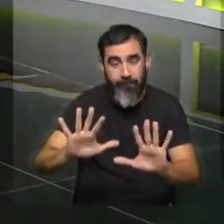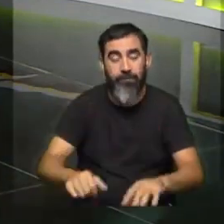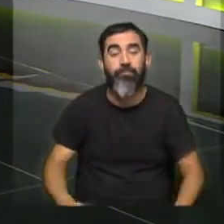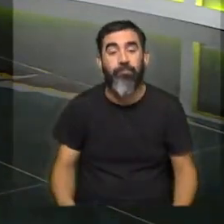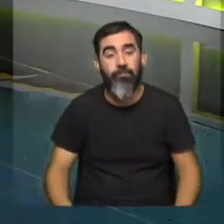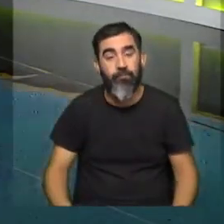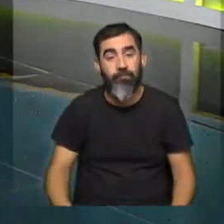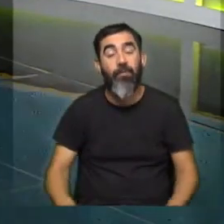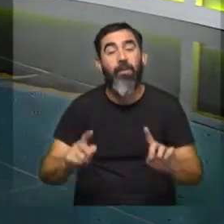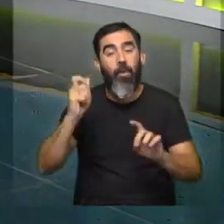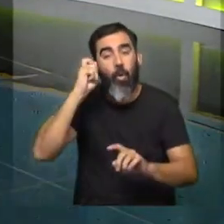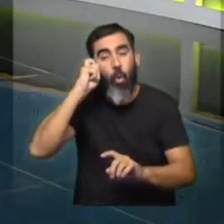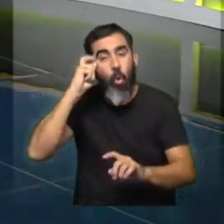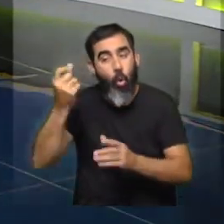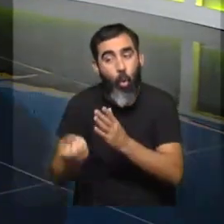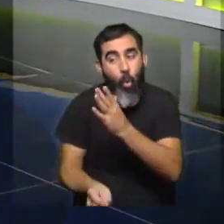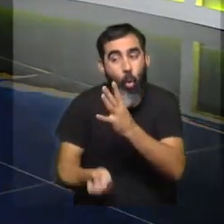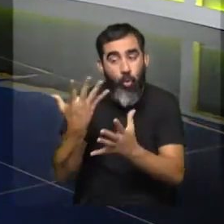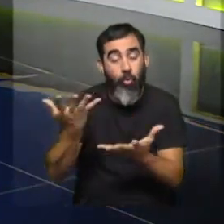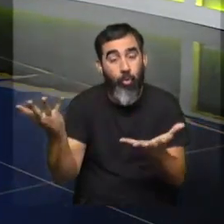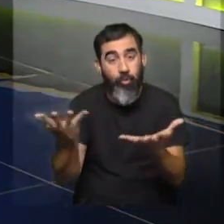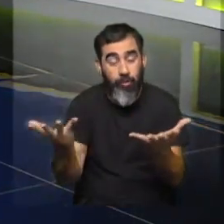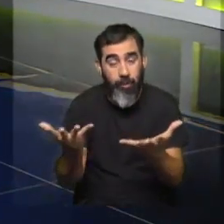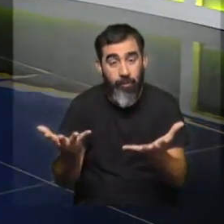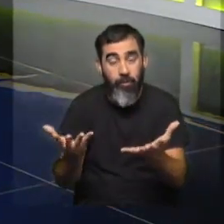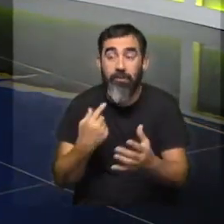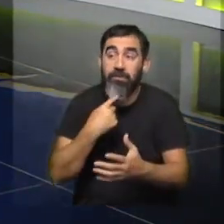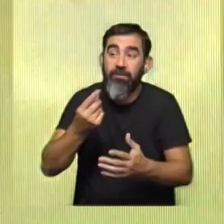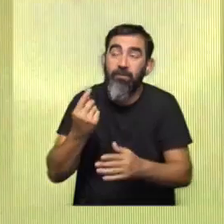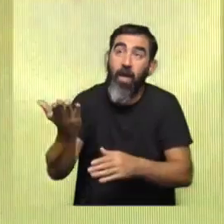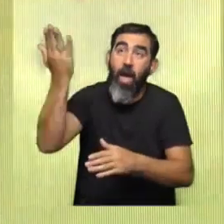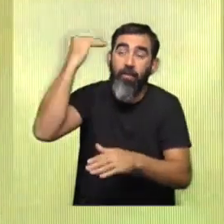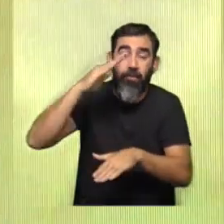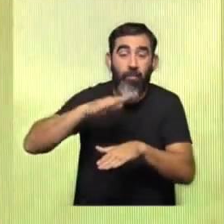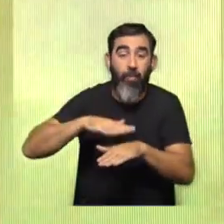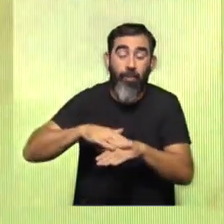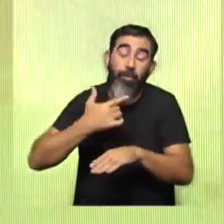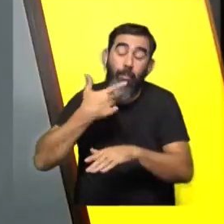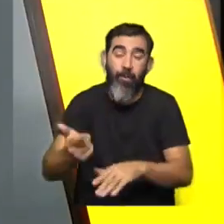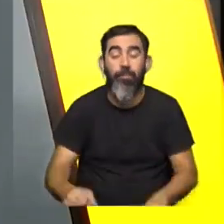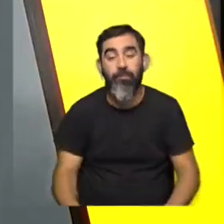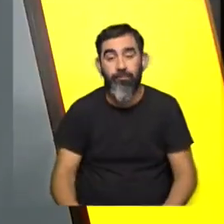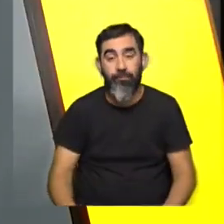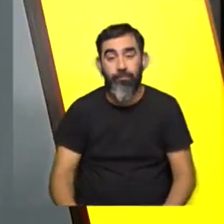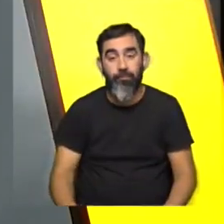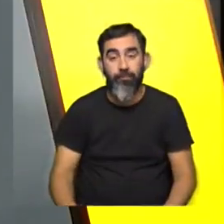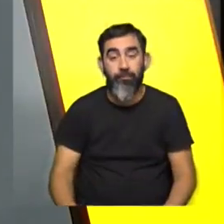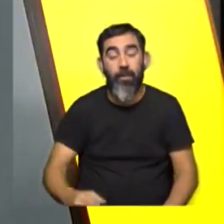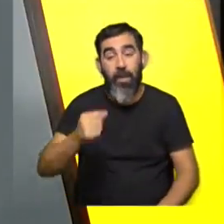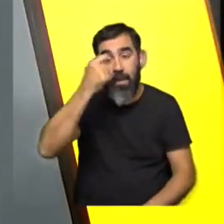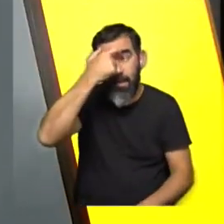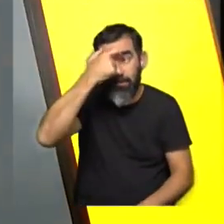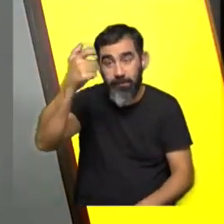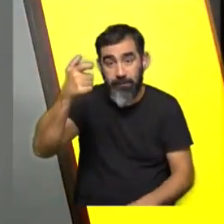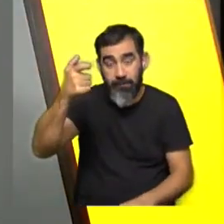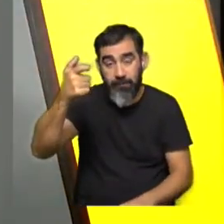y refrescar los conocimientos que en este momento tal vez sean aún más útiles que cuando lo dimos en primera oportunidad, ¿no? Por supuesto. En este caso, la ciencia, bueno,